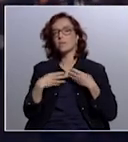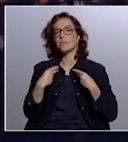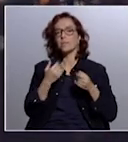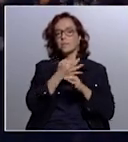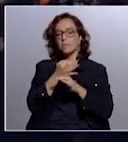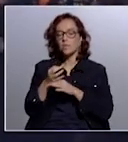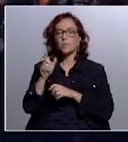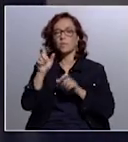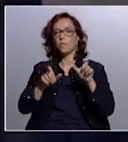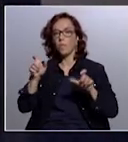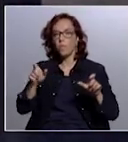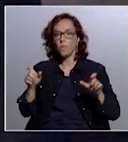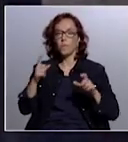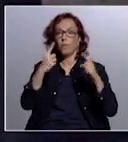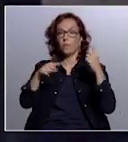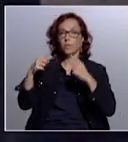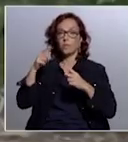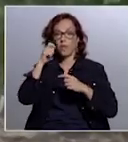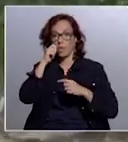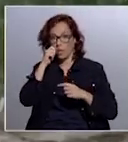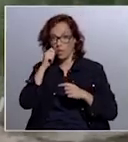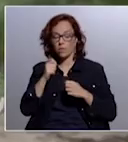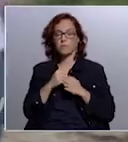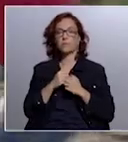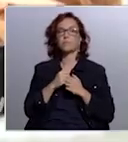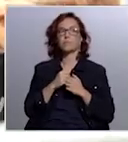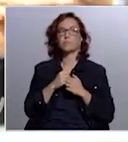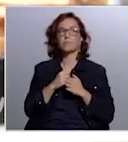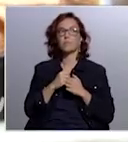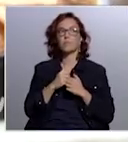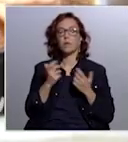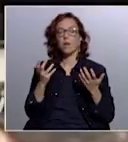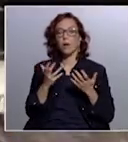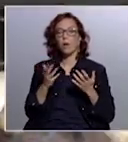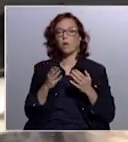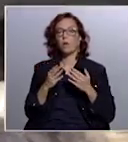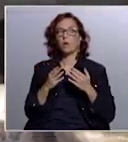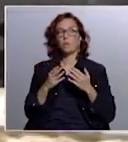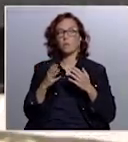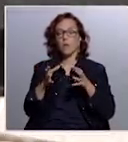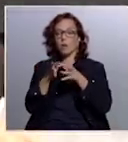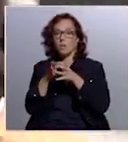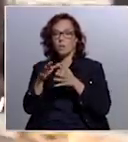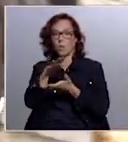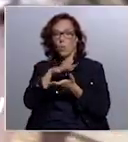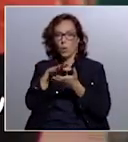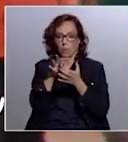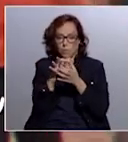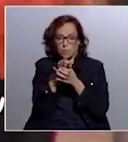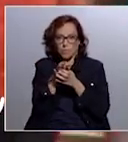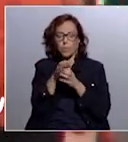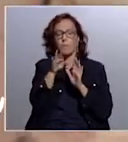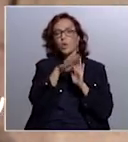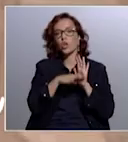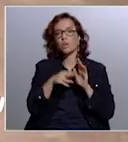de audiencias para distintas edades abrió sus puertas y salió al encuentro de habitantes de pequeñas localidades en el programa